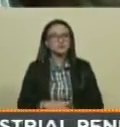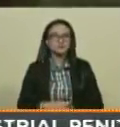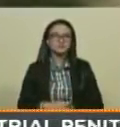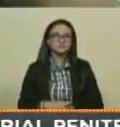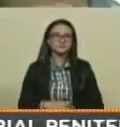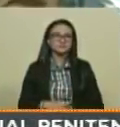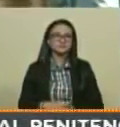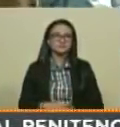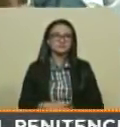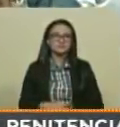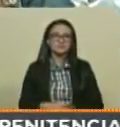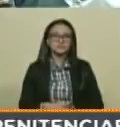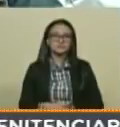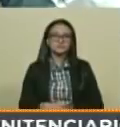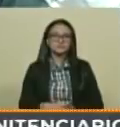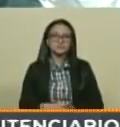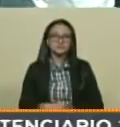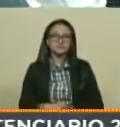Nosotros entonces,